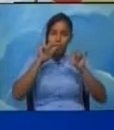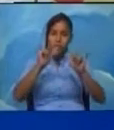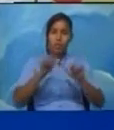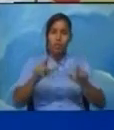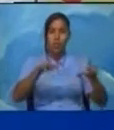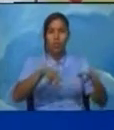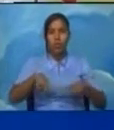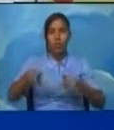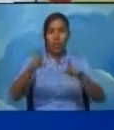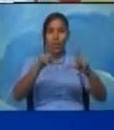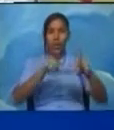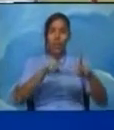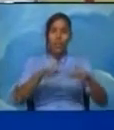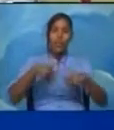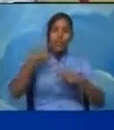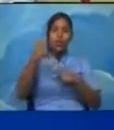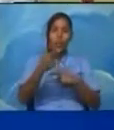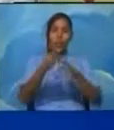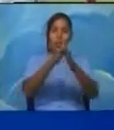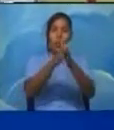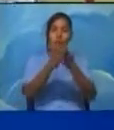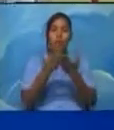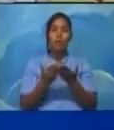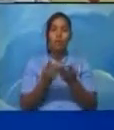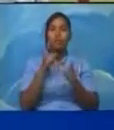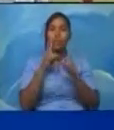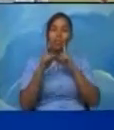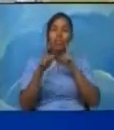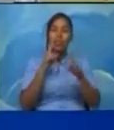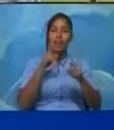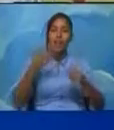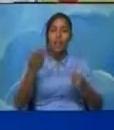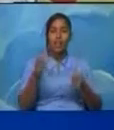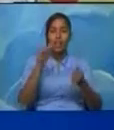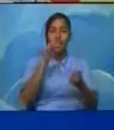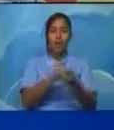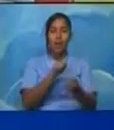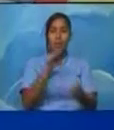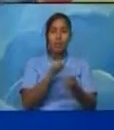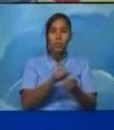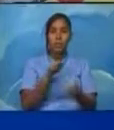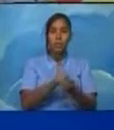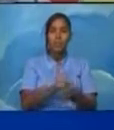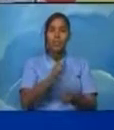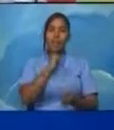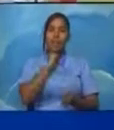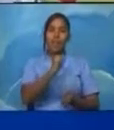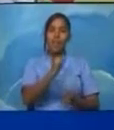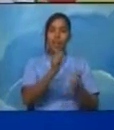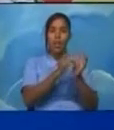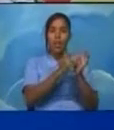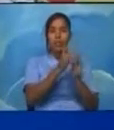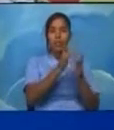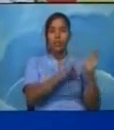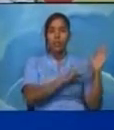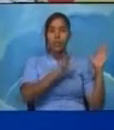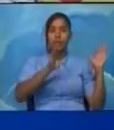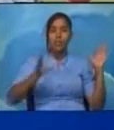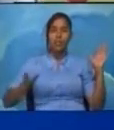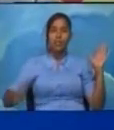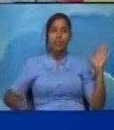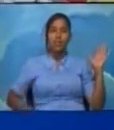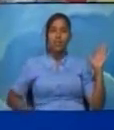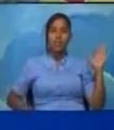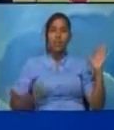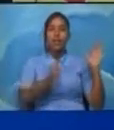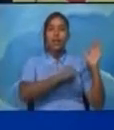mismo lugar. Luego la Biblia nos declara que esa piedra era Jesucristo.